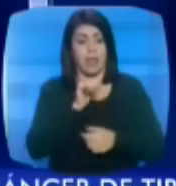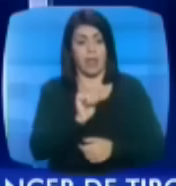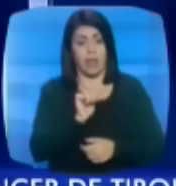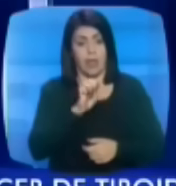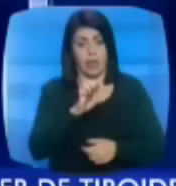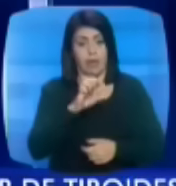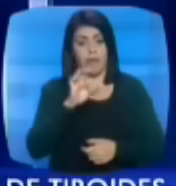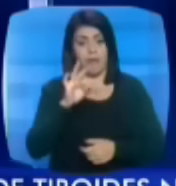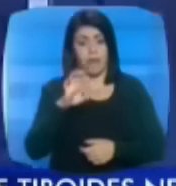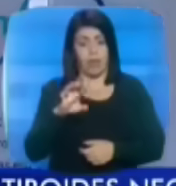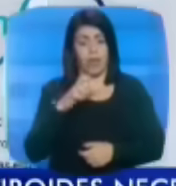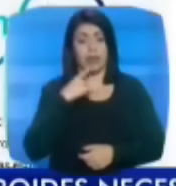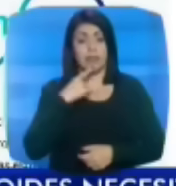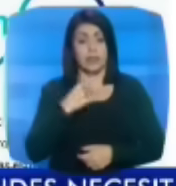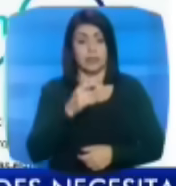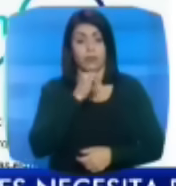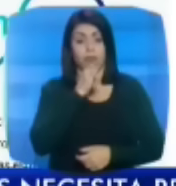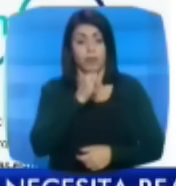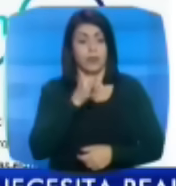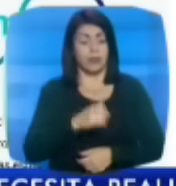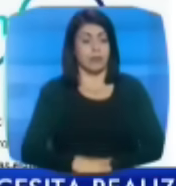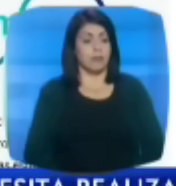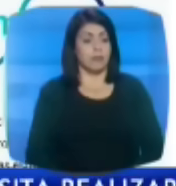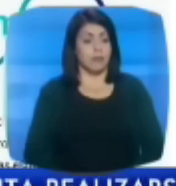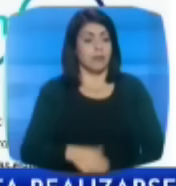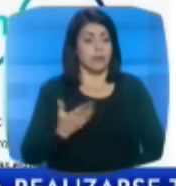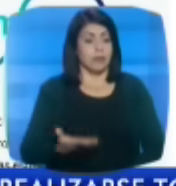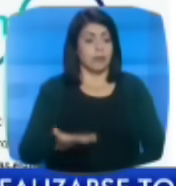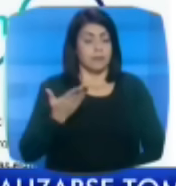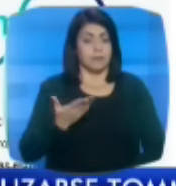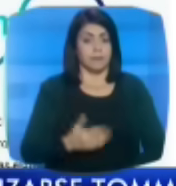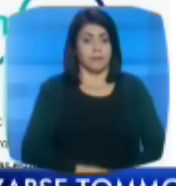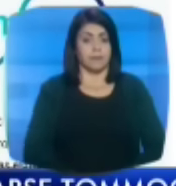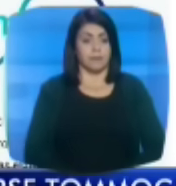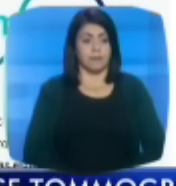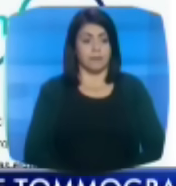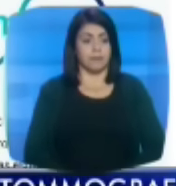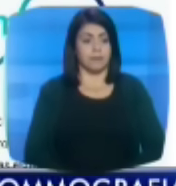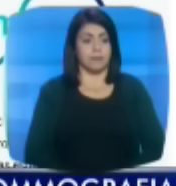portal web de EFE, que tiene información importante.